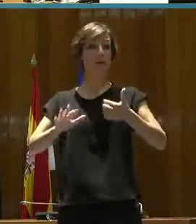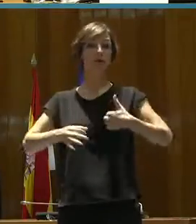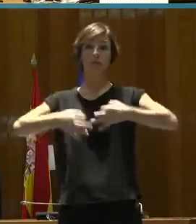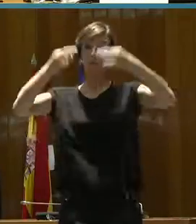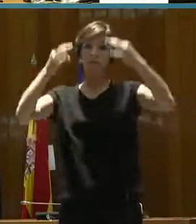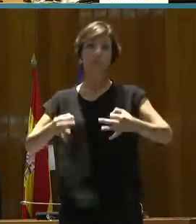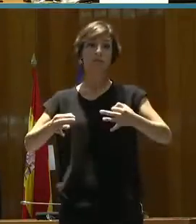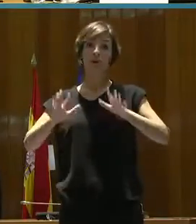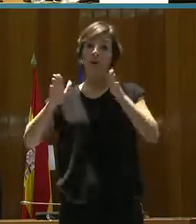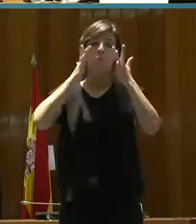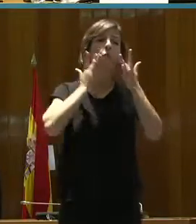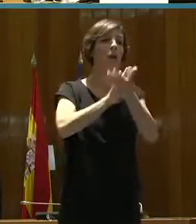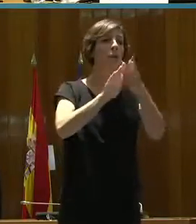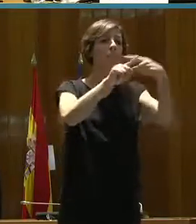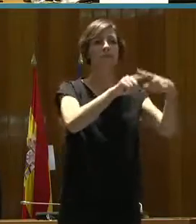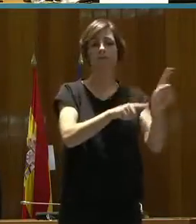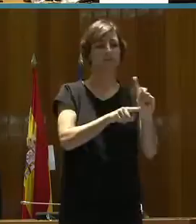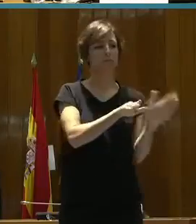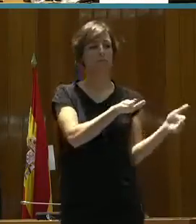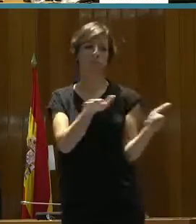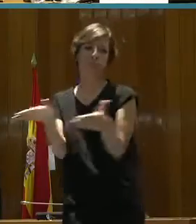lenguas orales.